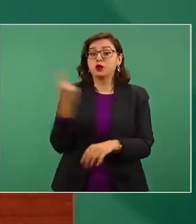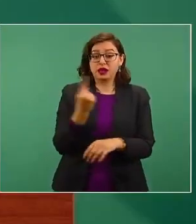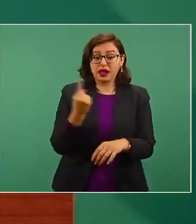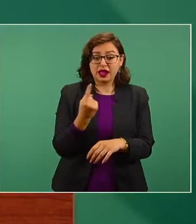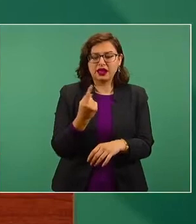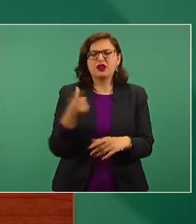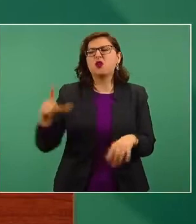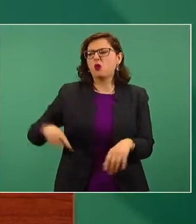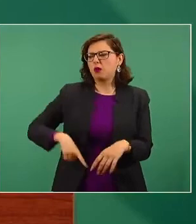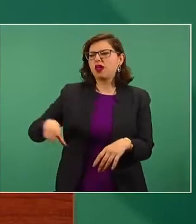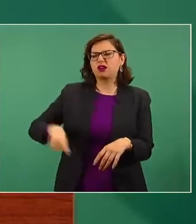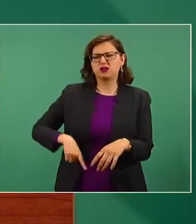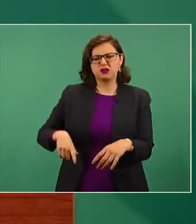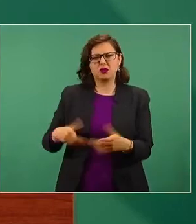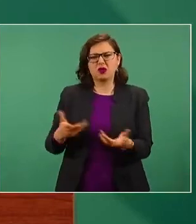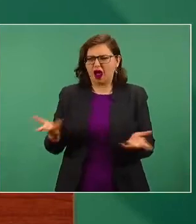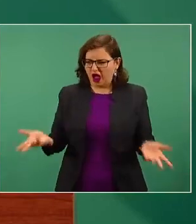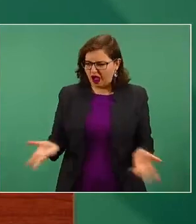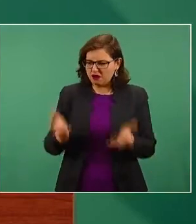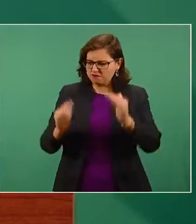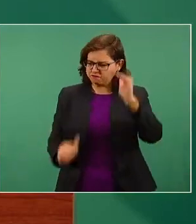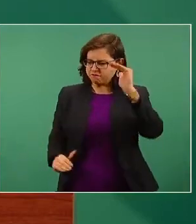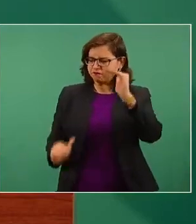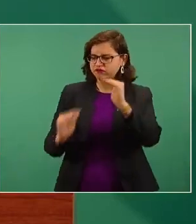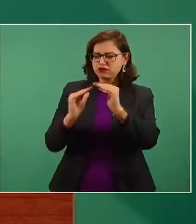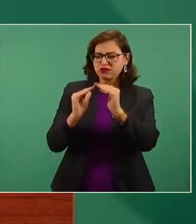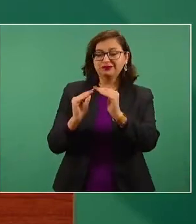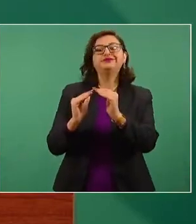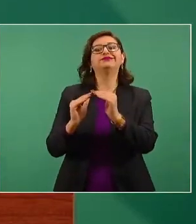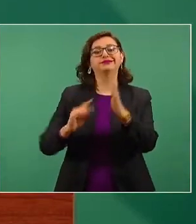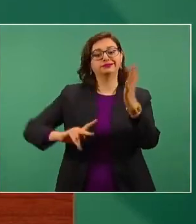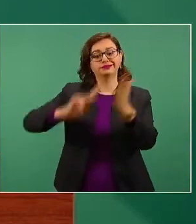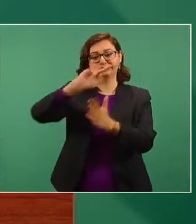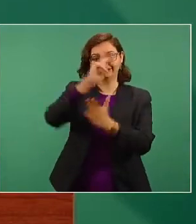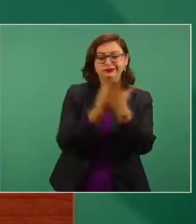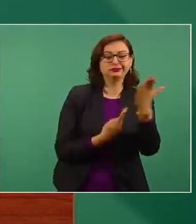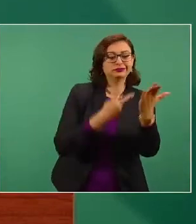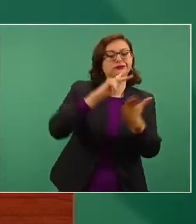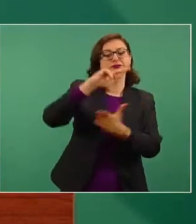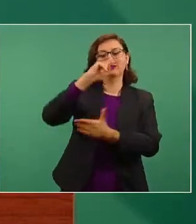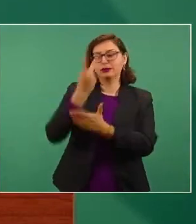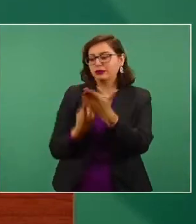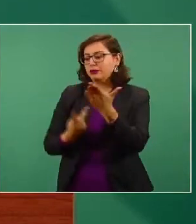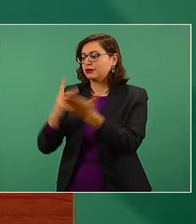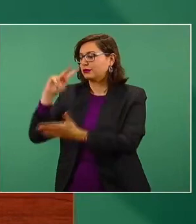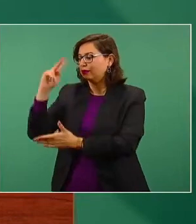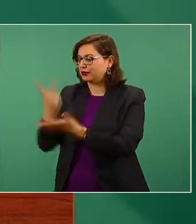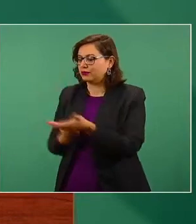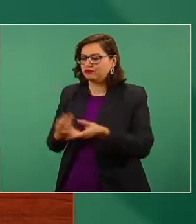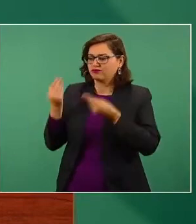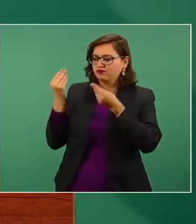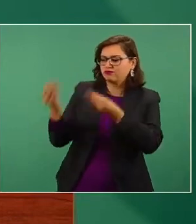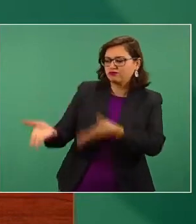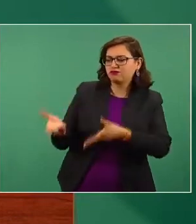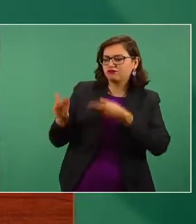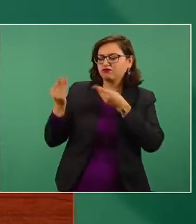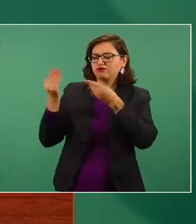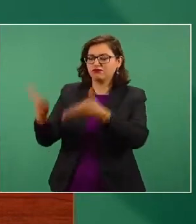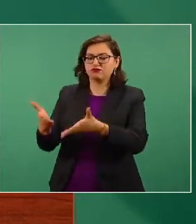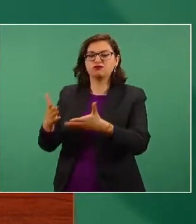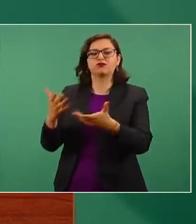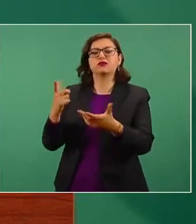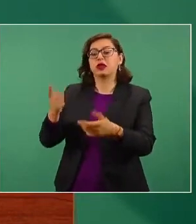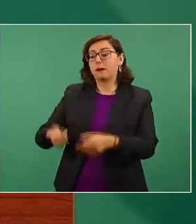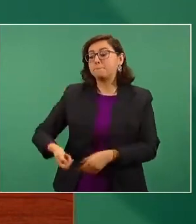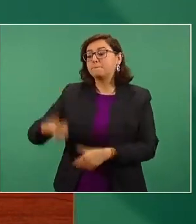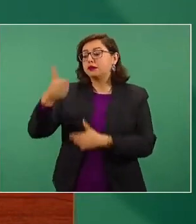se dirigen a mejorar la vida de las mujeres por primera vez se comuniquen, integren recursos y